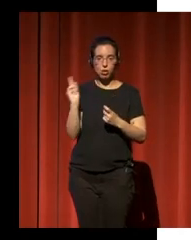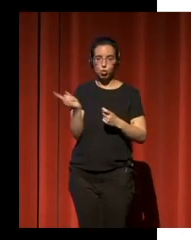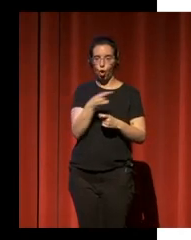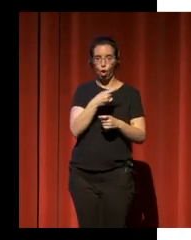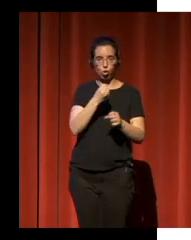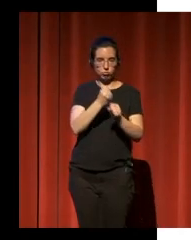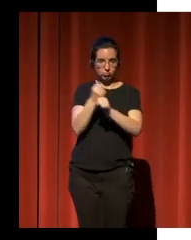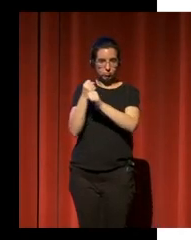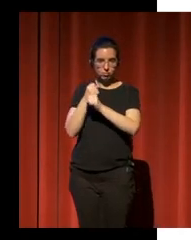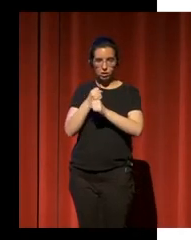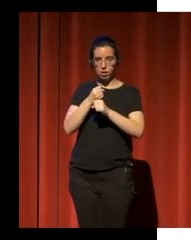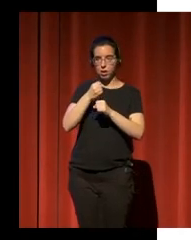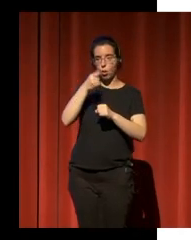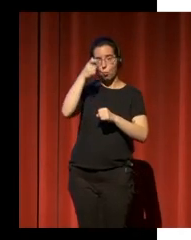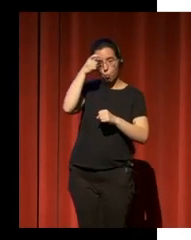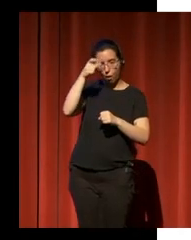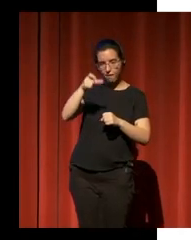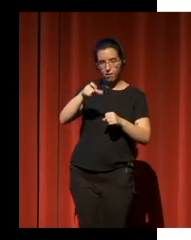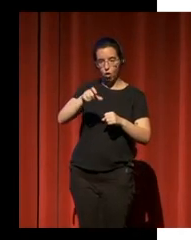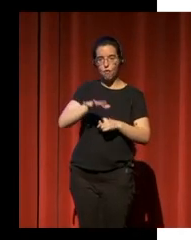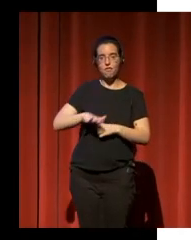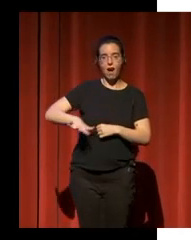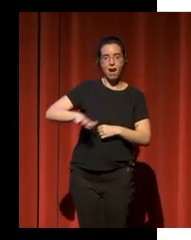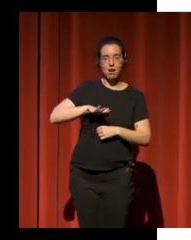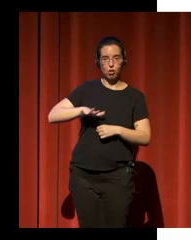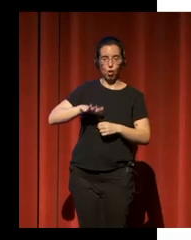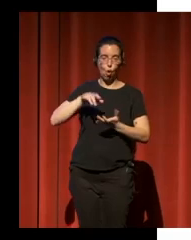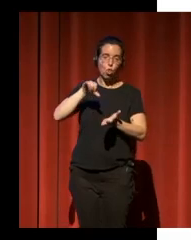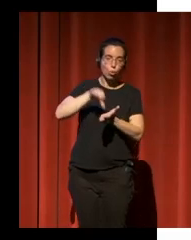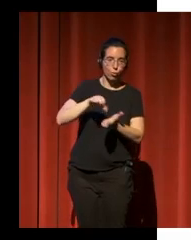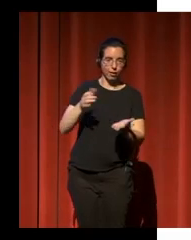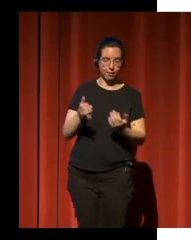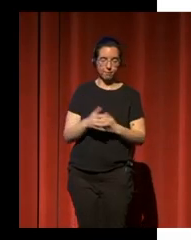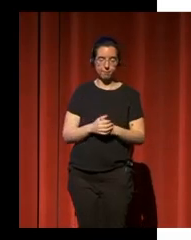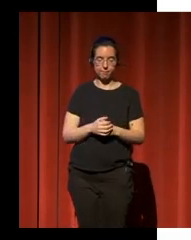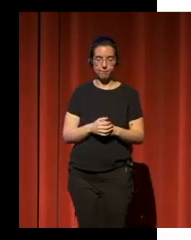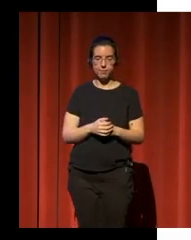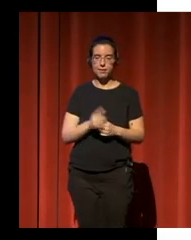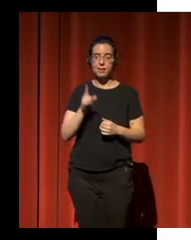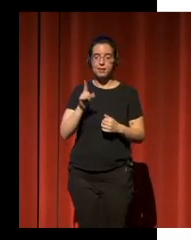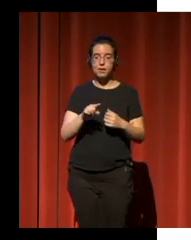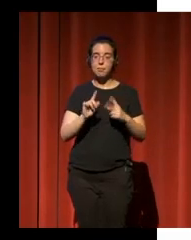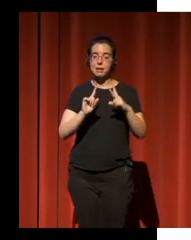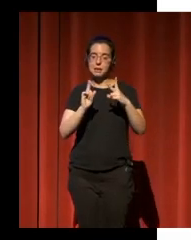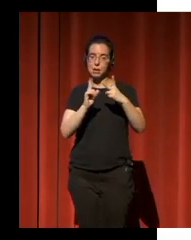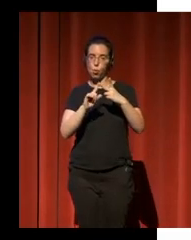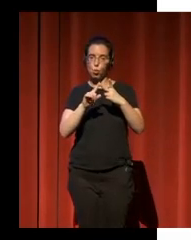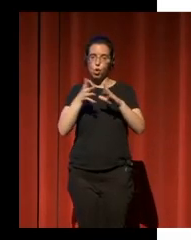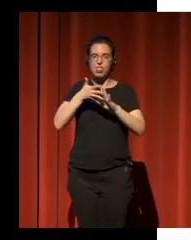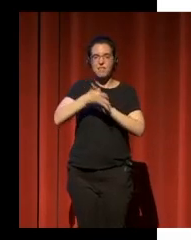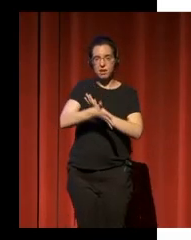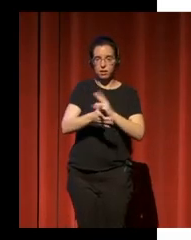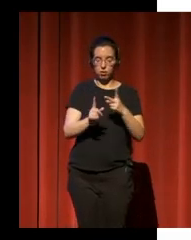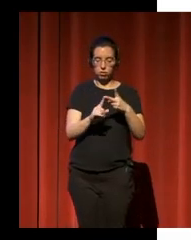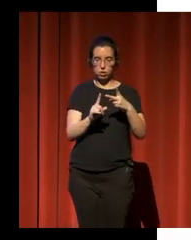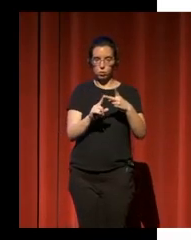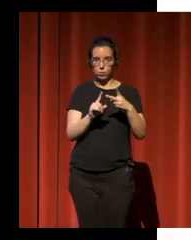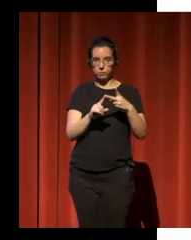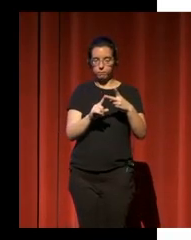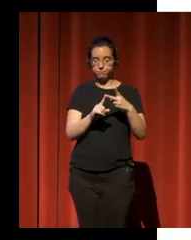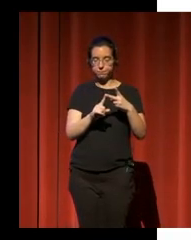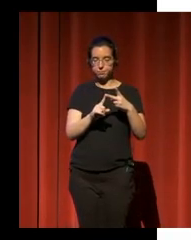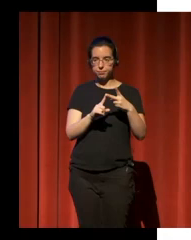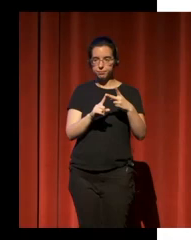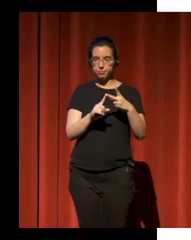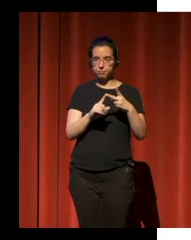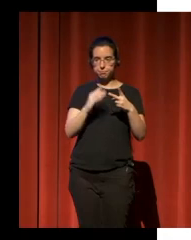el barrio en el pueblo o en la ciudad una segunda definición e entiende